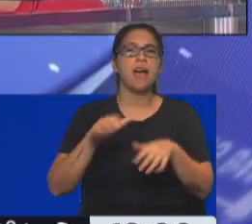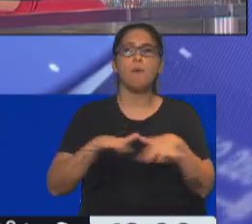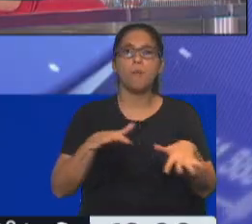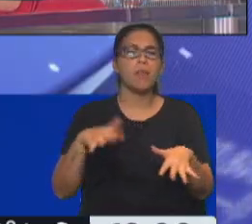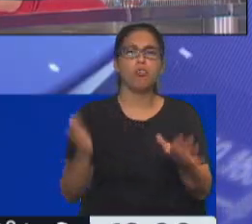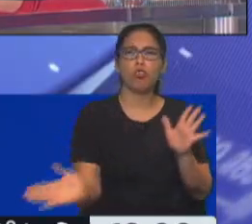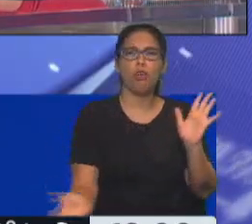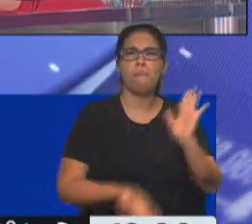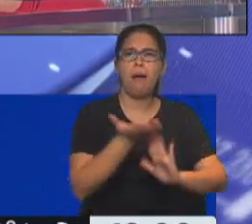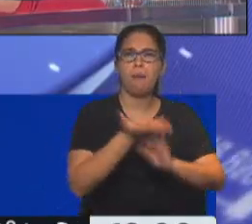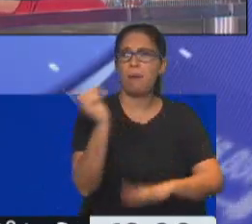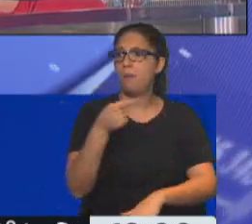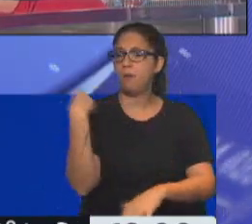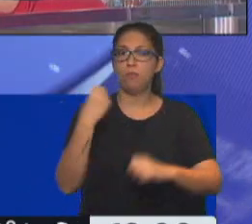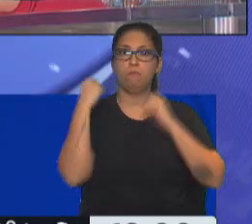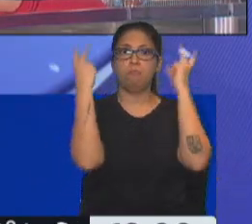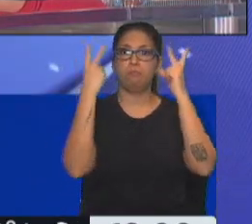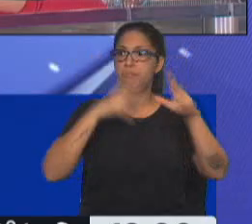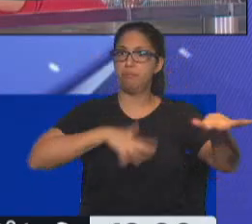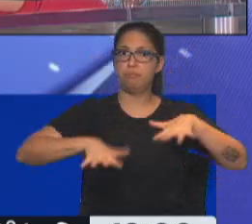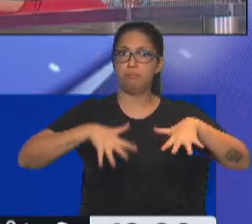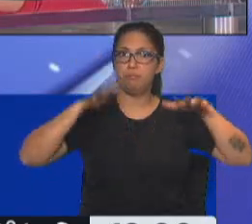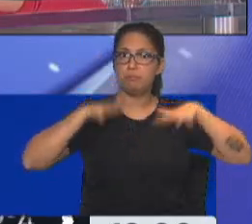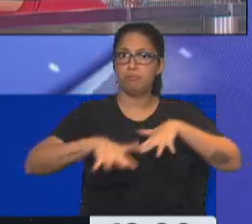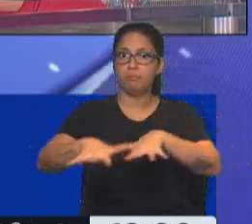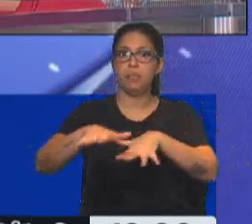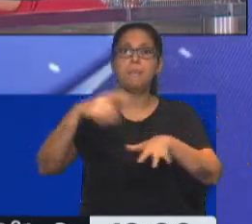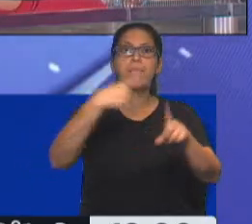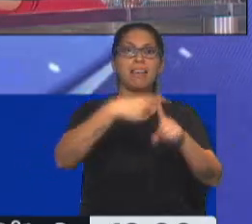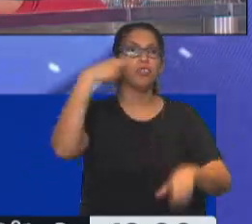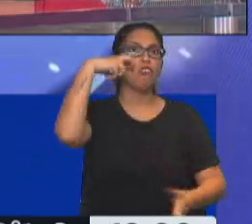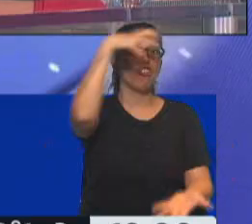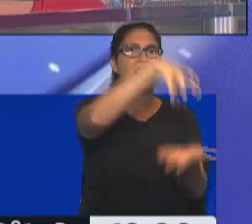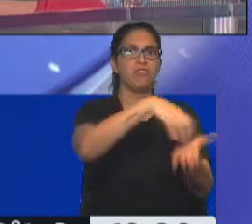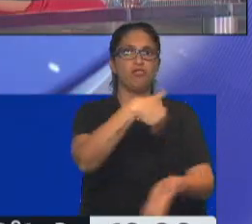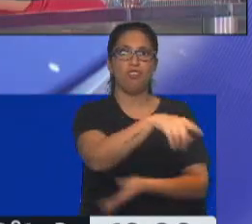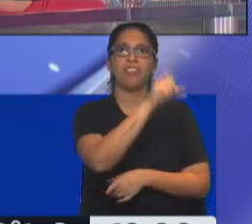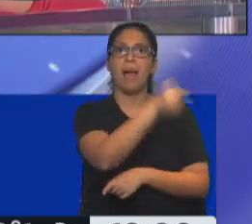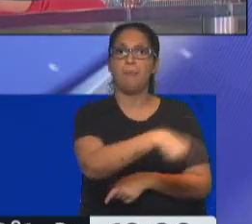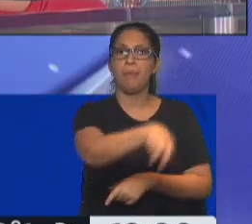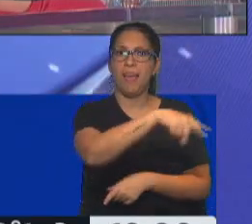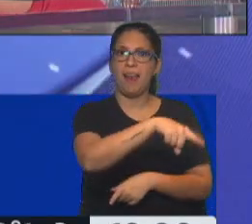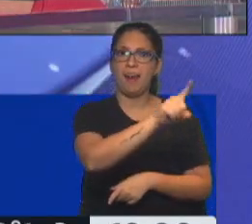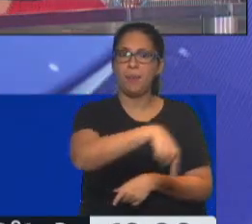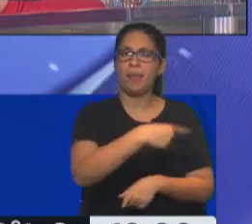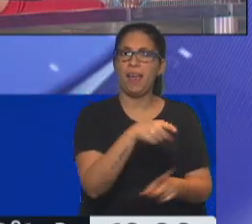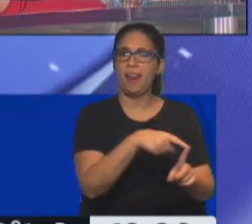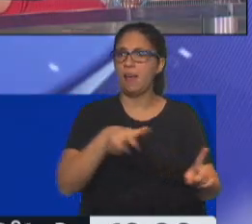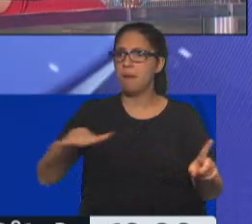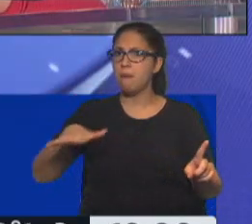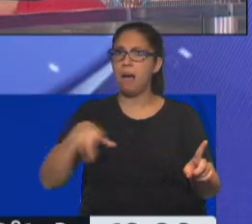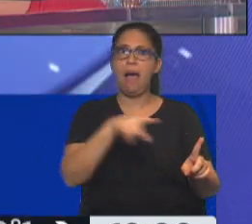que se empiecen a movilizar y a su vez esto tuvo un efecto también en el Congreso porque logran modificar algunas cuestiones,